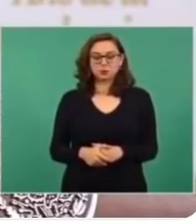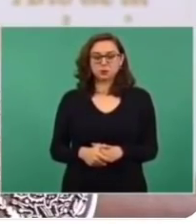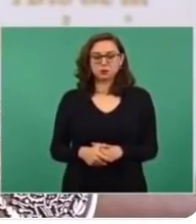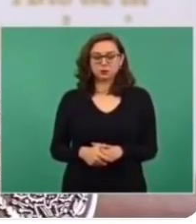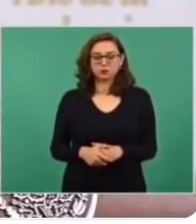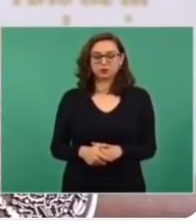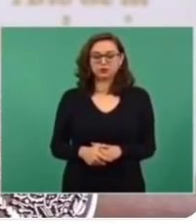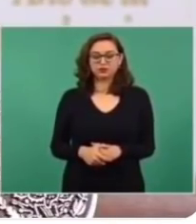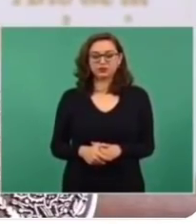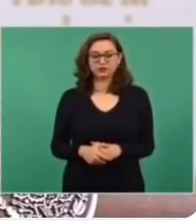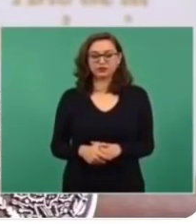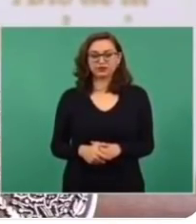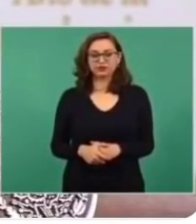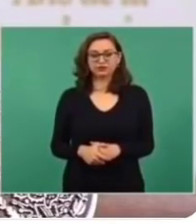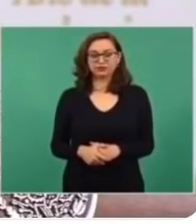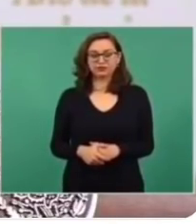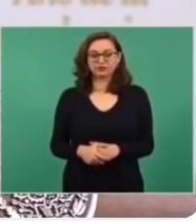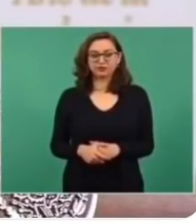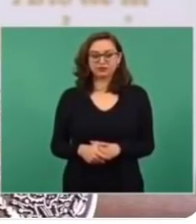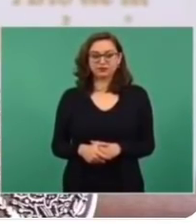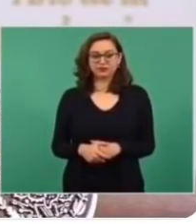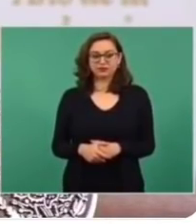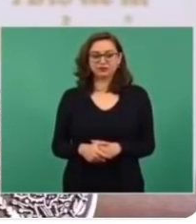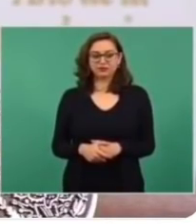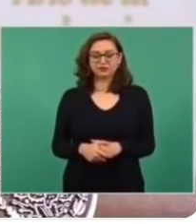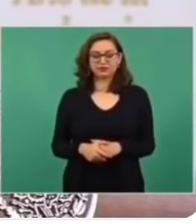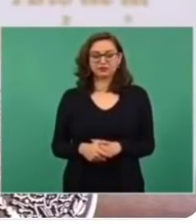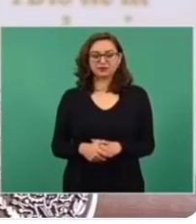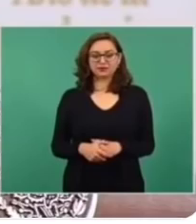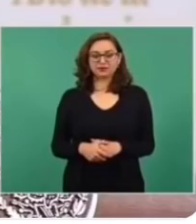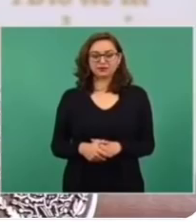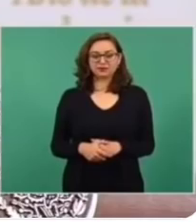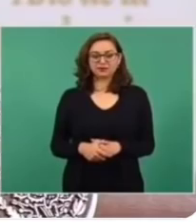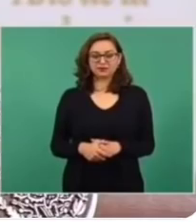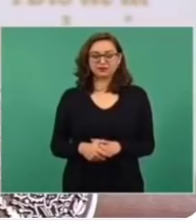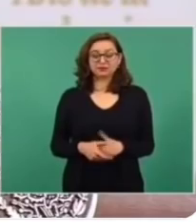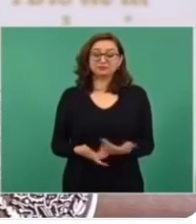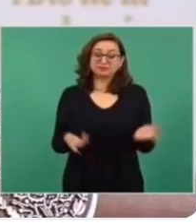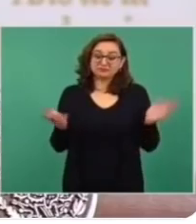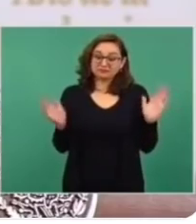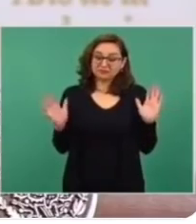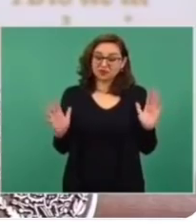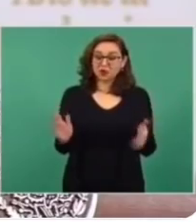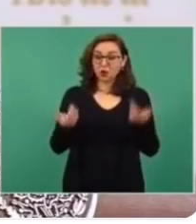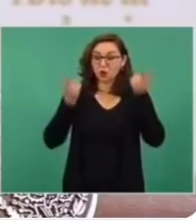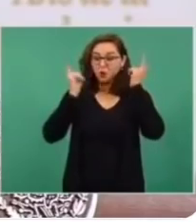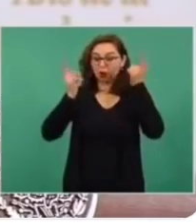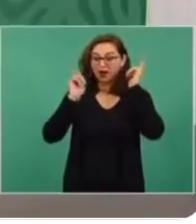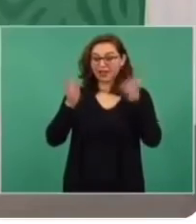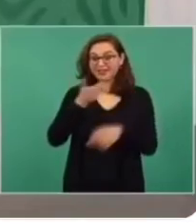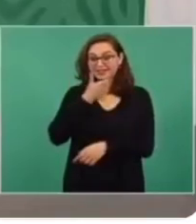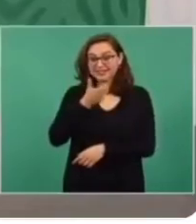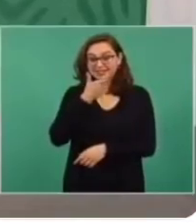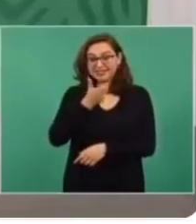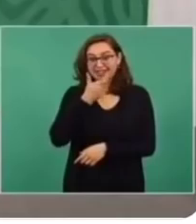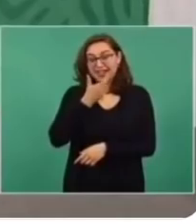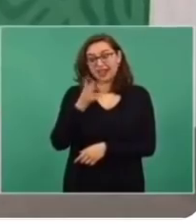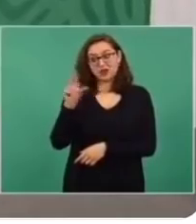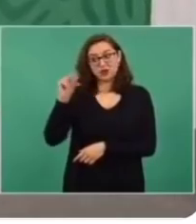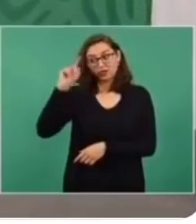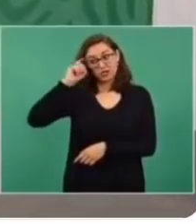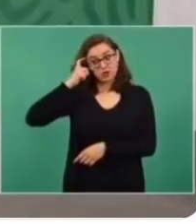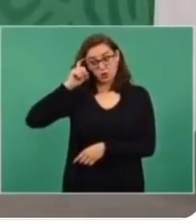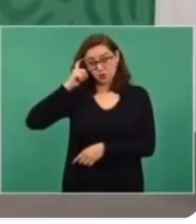ojalá y este lo tome a bien y no se va a enojar más